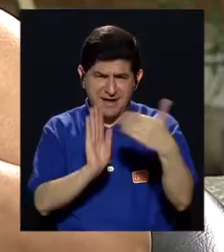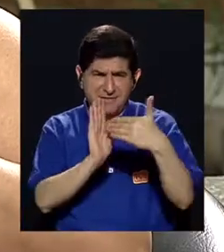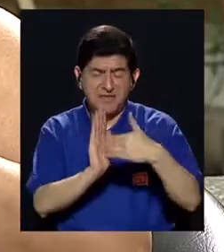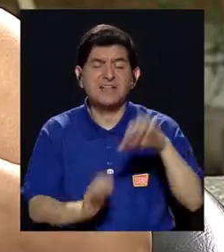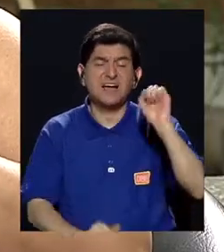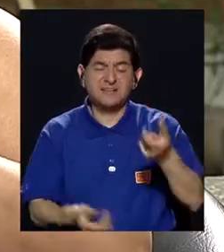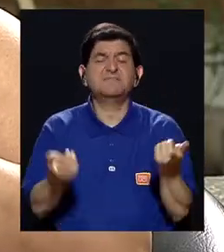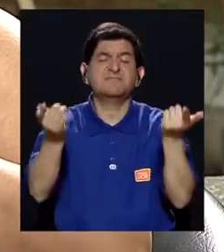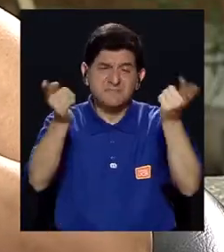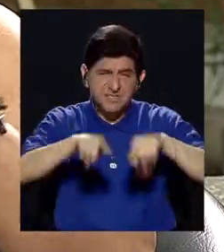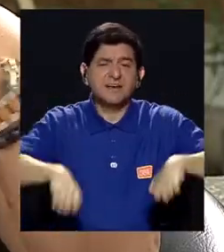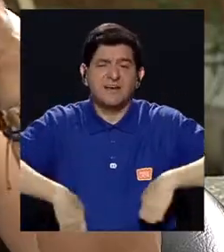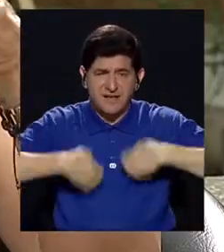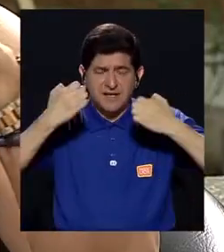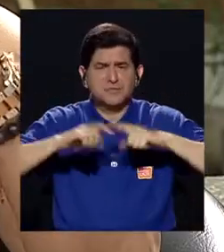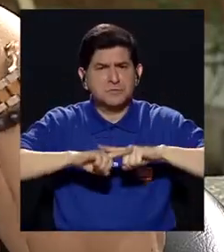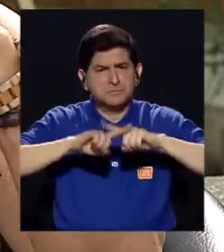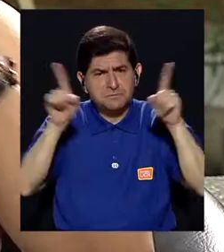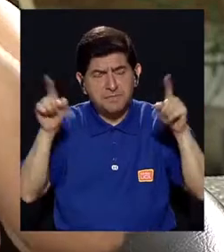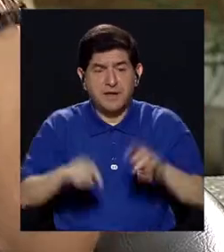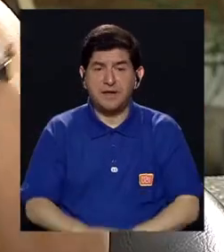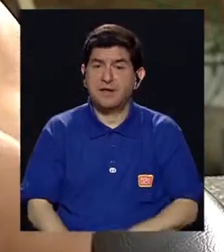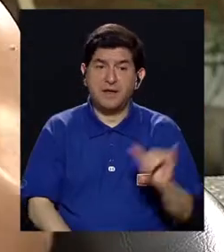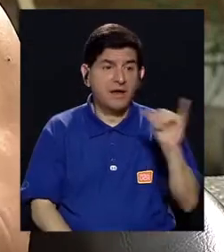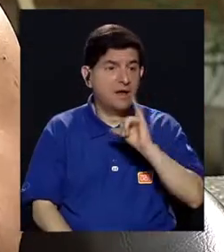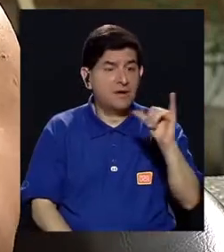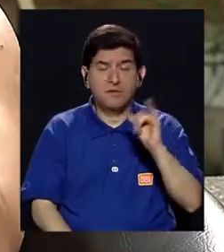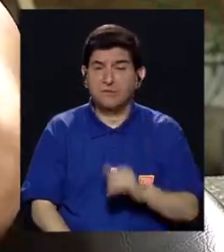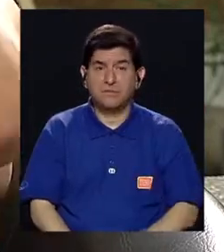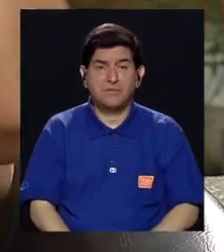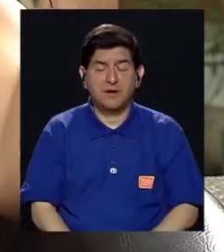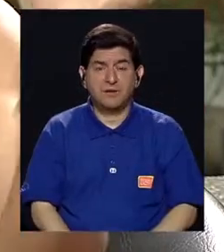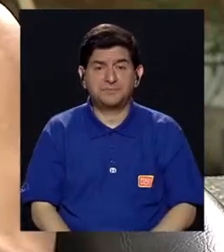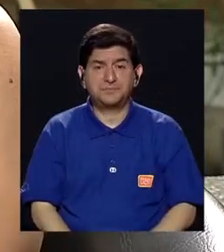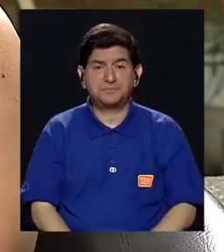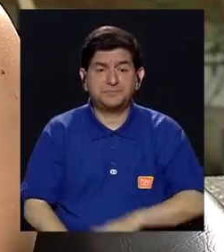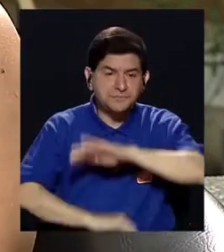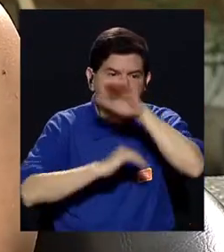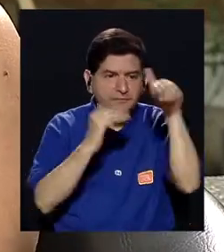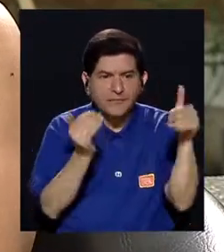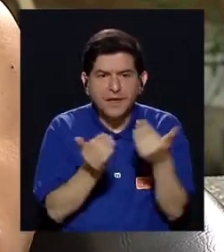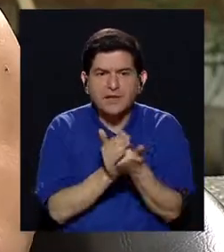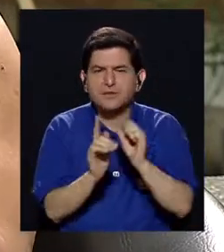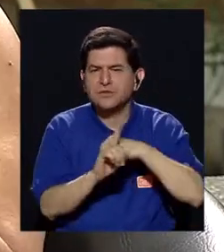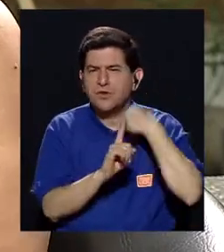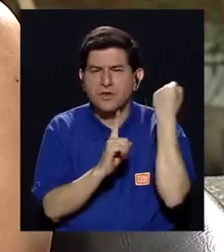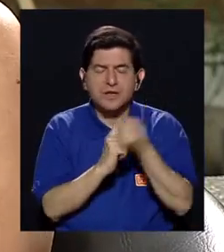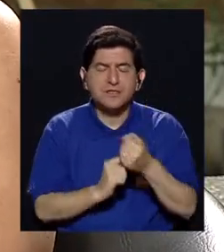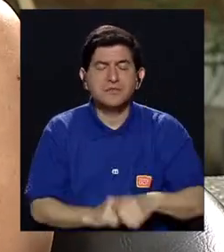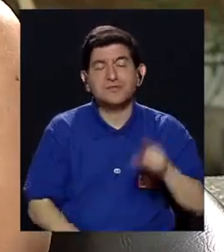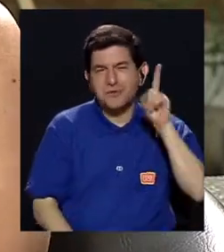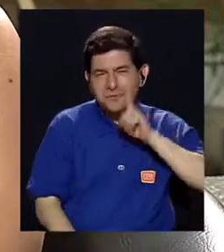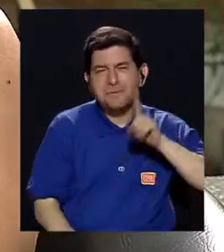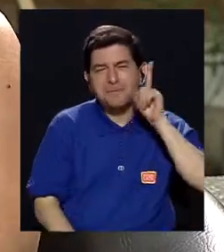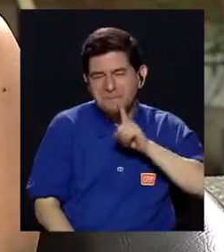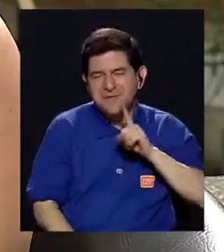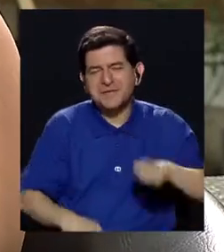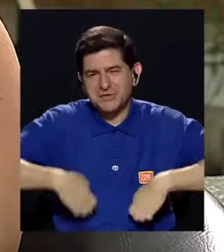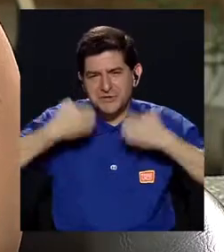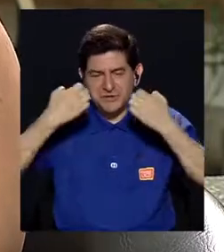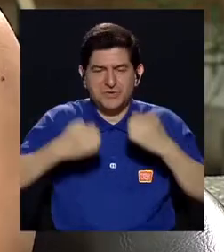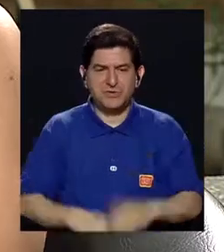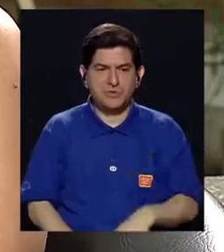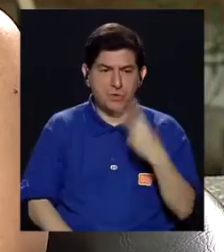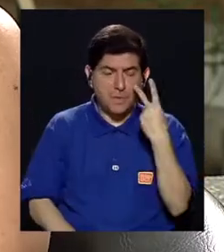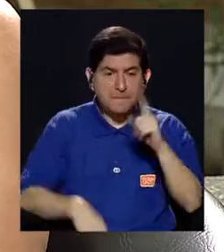casos. Pero bueno, también hay mucho dentro de todo esto del mito, ¿verdad? Porque más bien tendríamos que ver